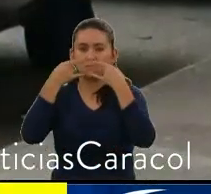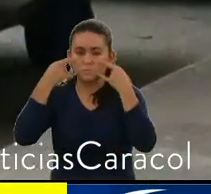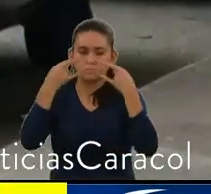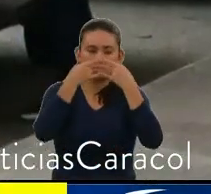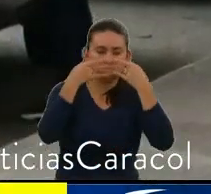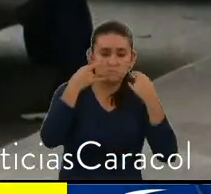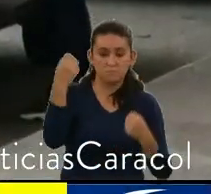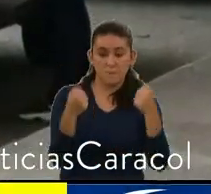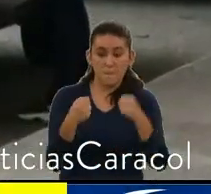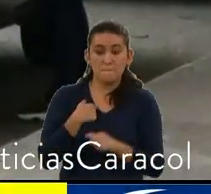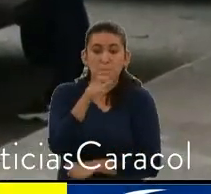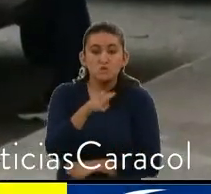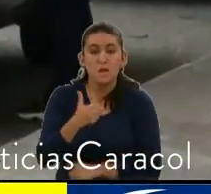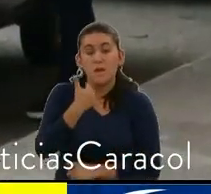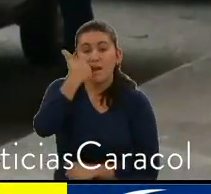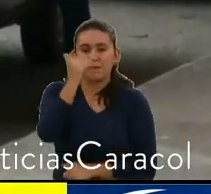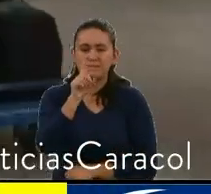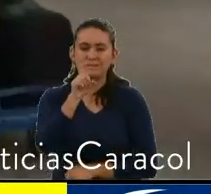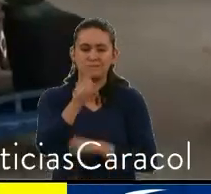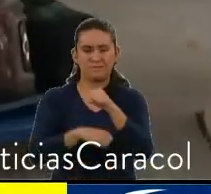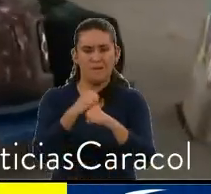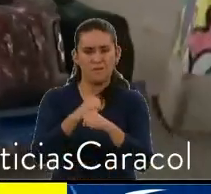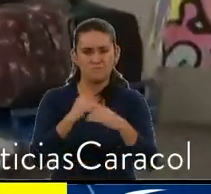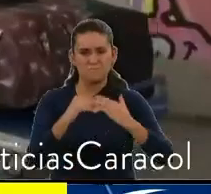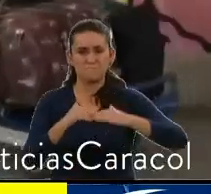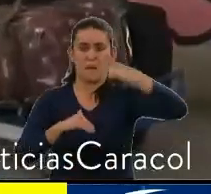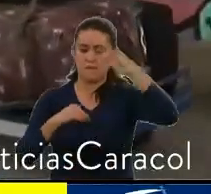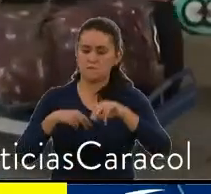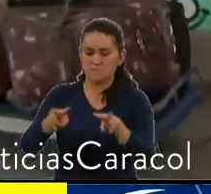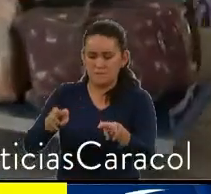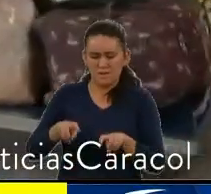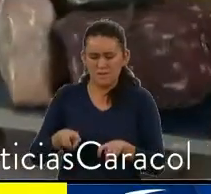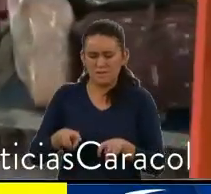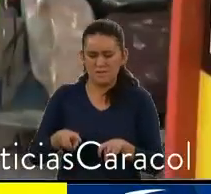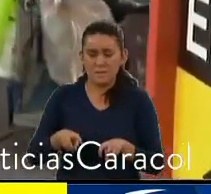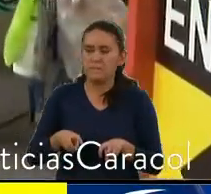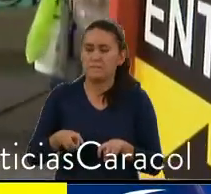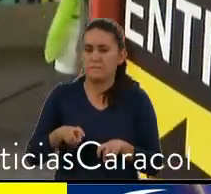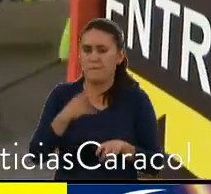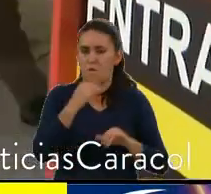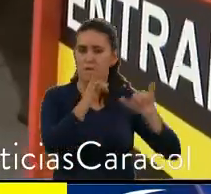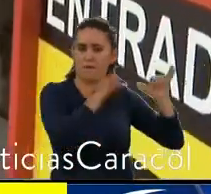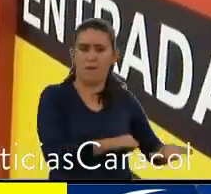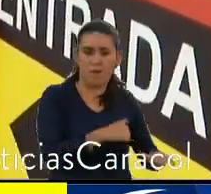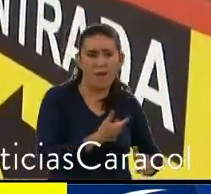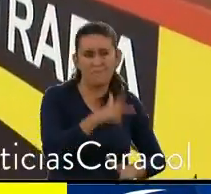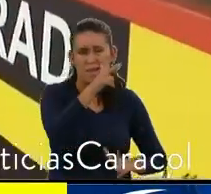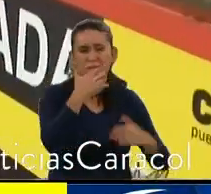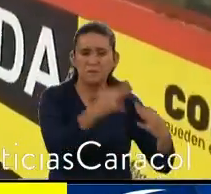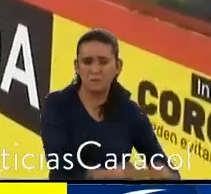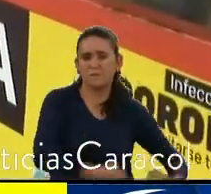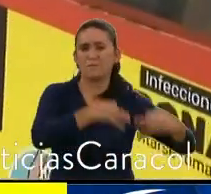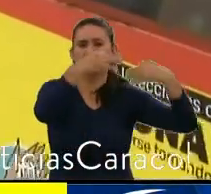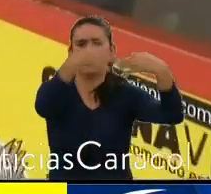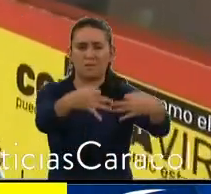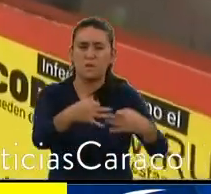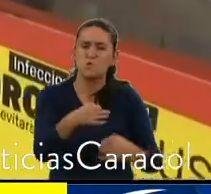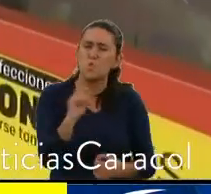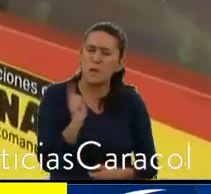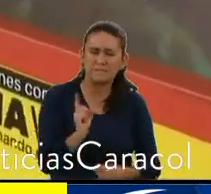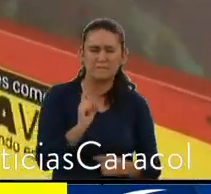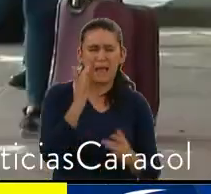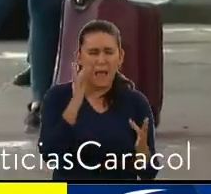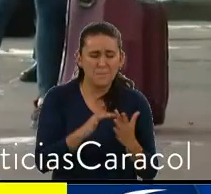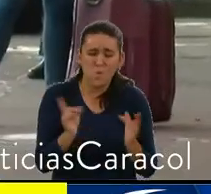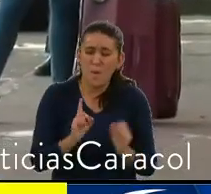tienen personas mayores de 60 años, pospongan el viaje, no lo hagan. No es adecuado, no es conveniente, no